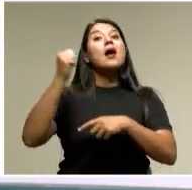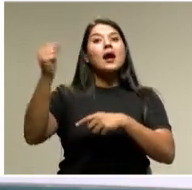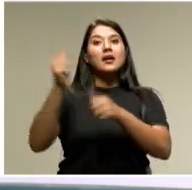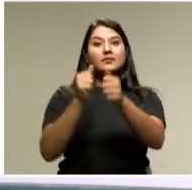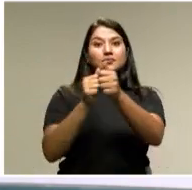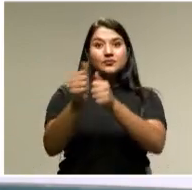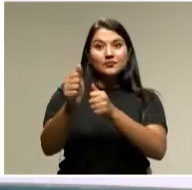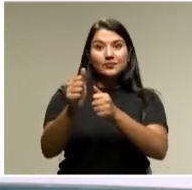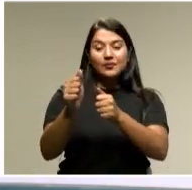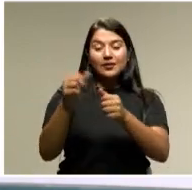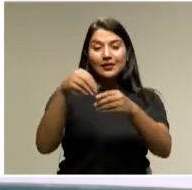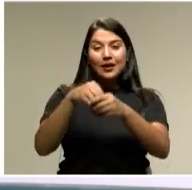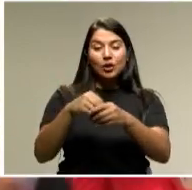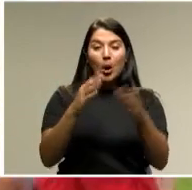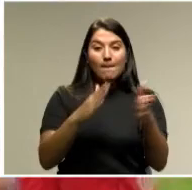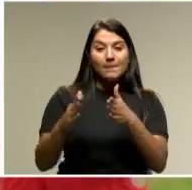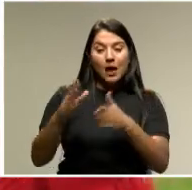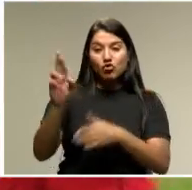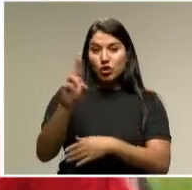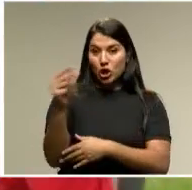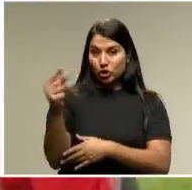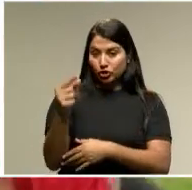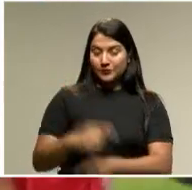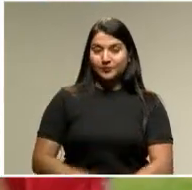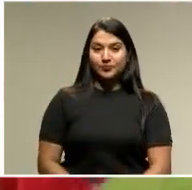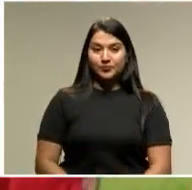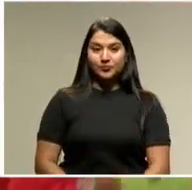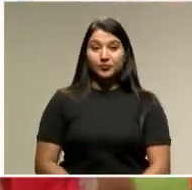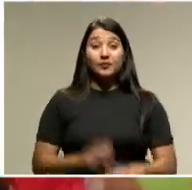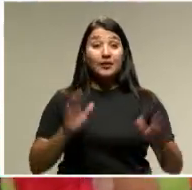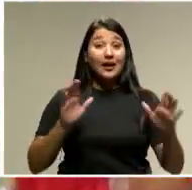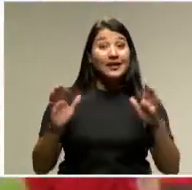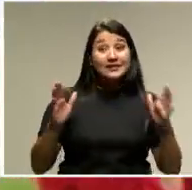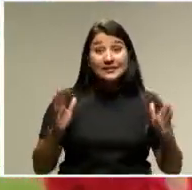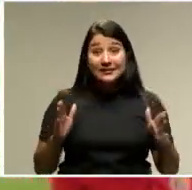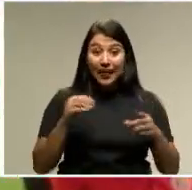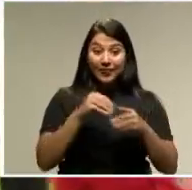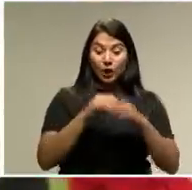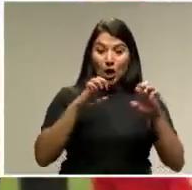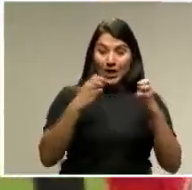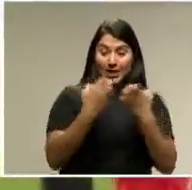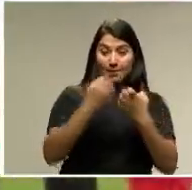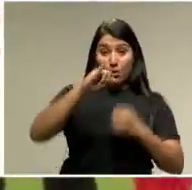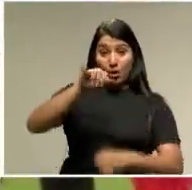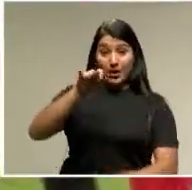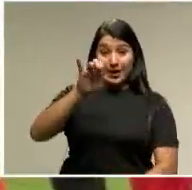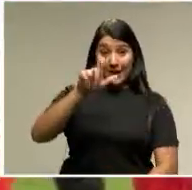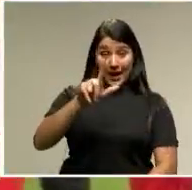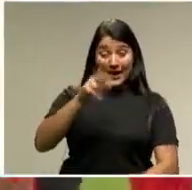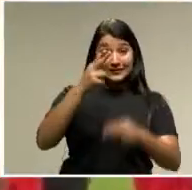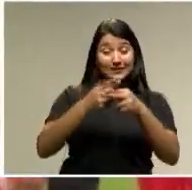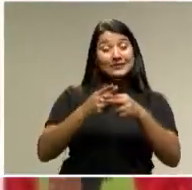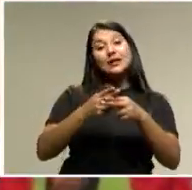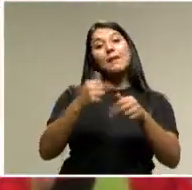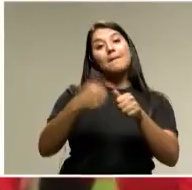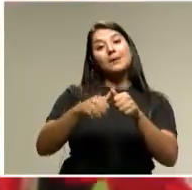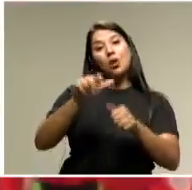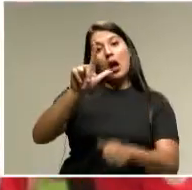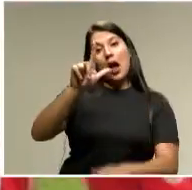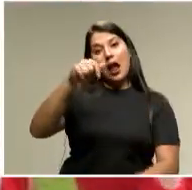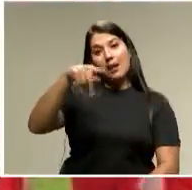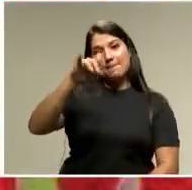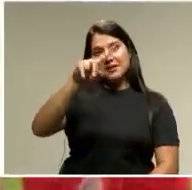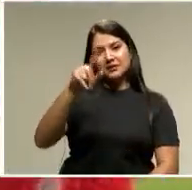Ronald González. El meta del cuadro jicaraleño, Luis Gabriel Alpizar, esperó el llamado de